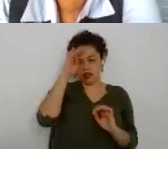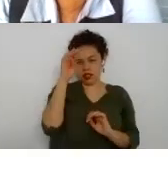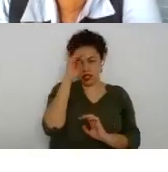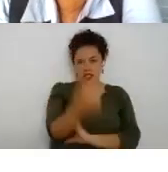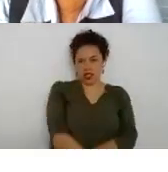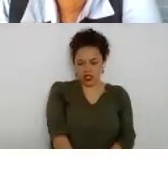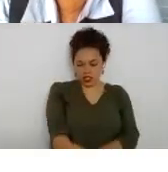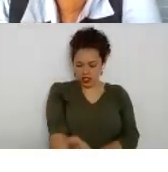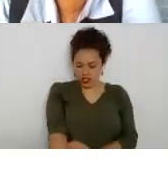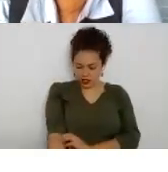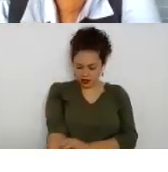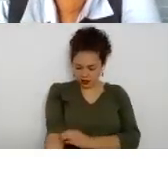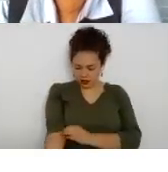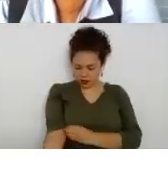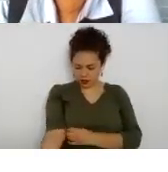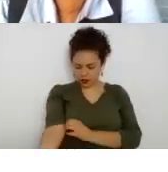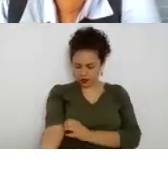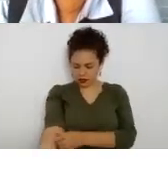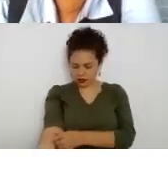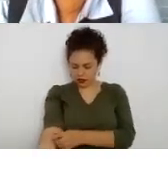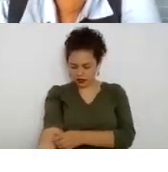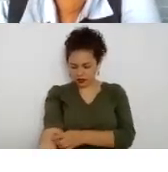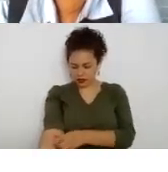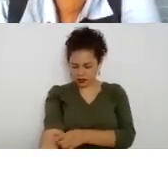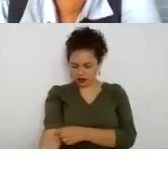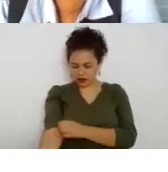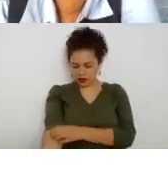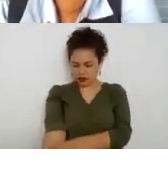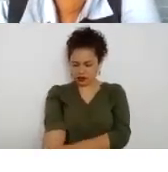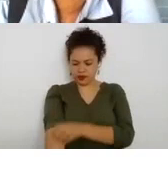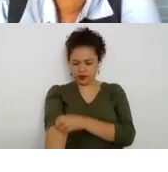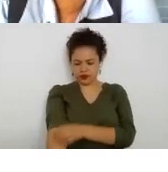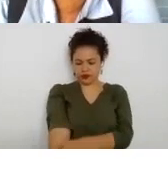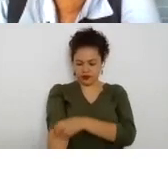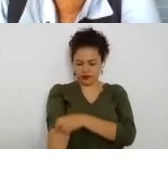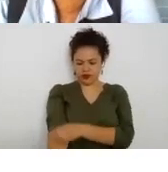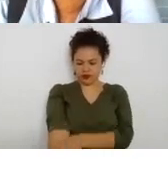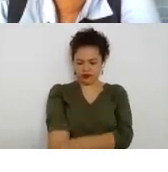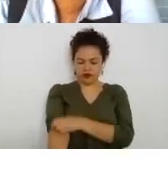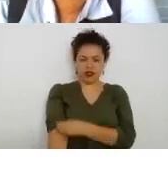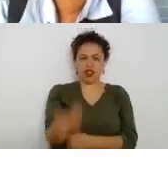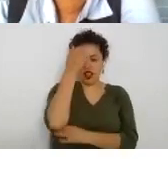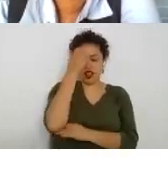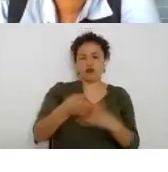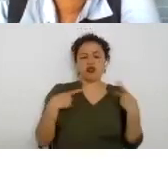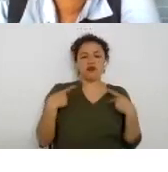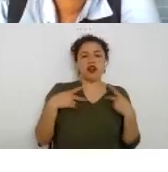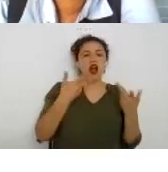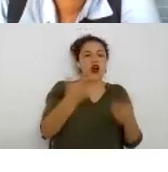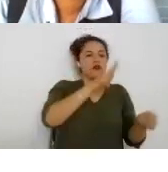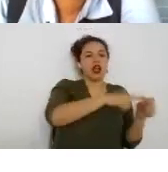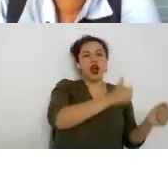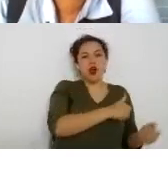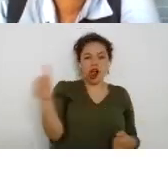que no podemos demorar demasiado en trasladar a esta víctima a un hospital.